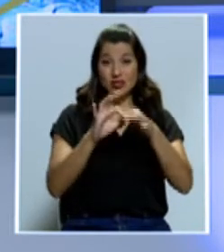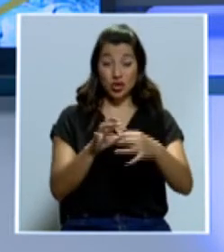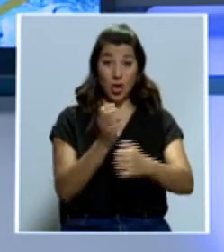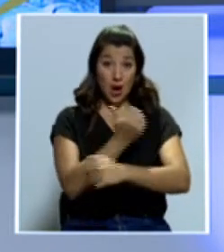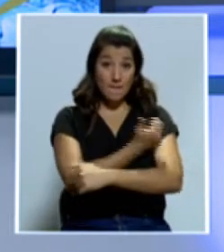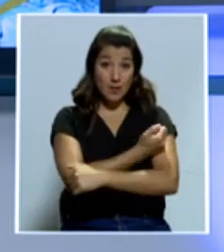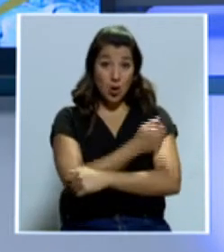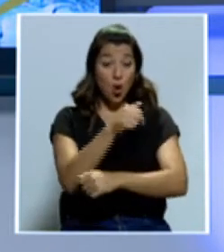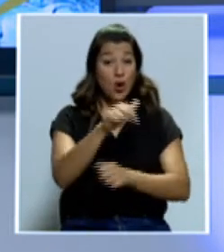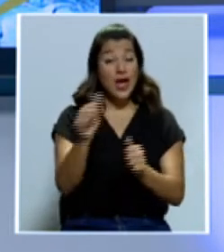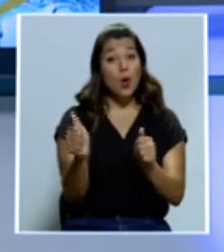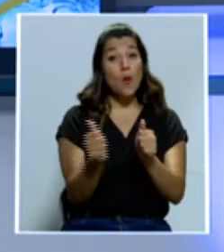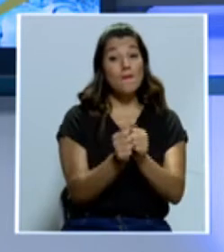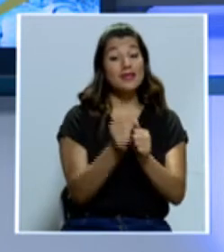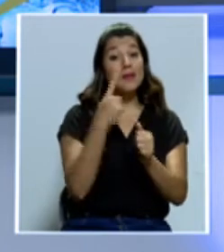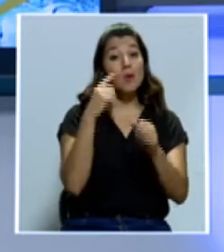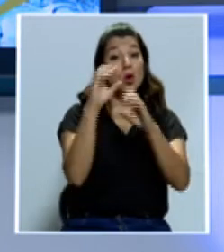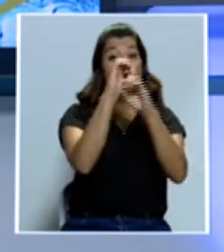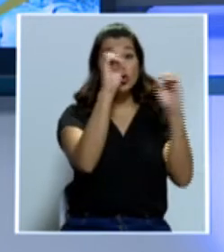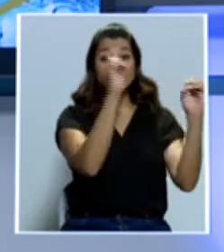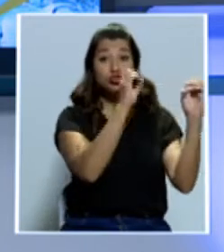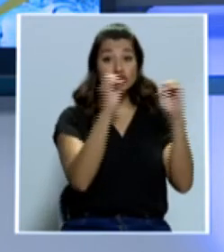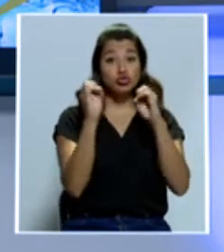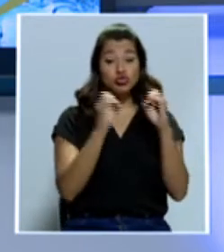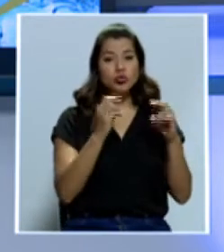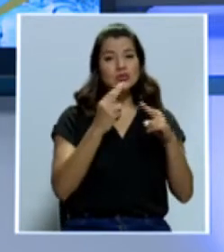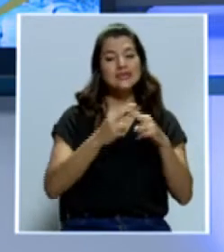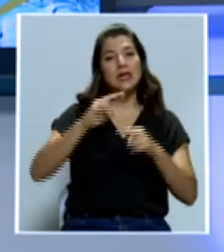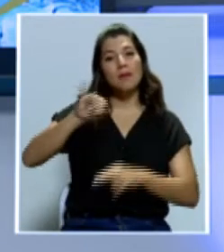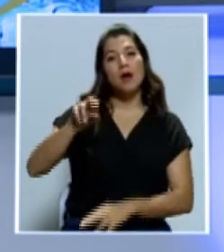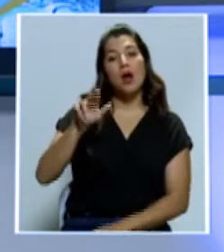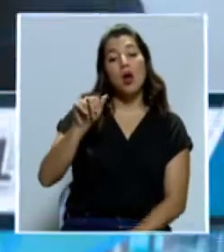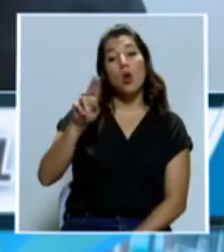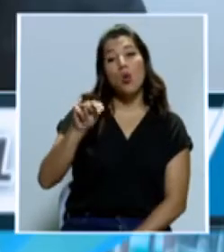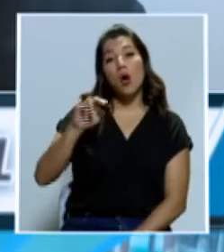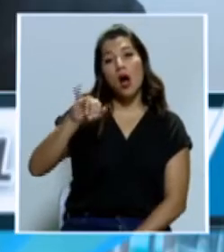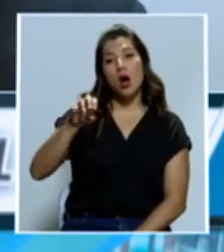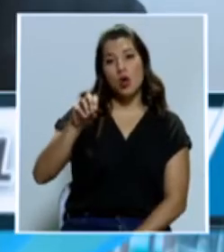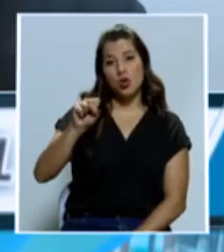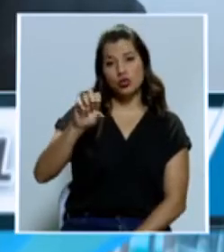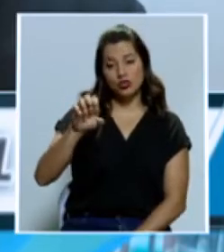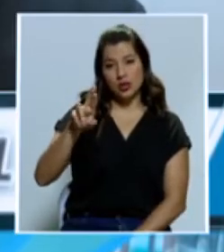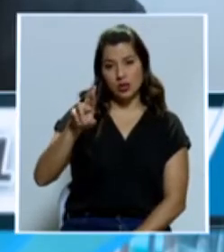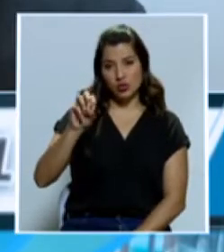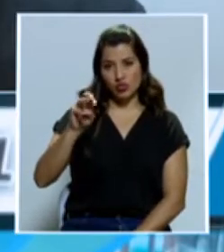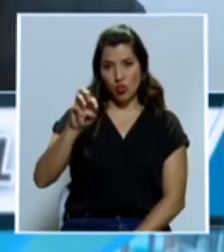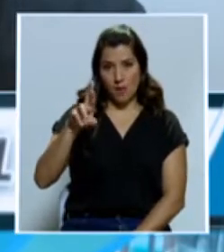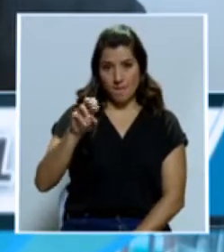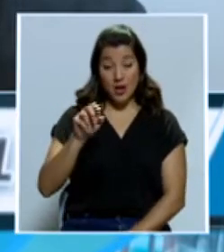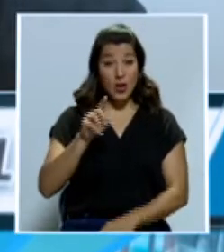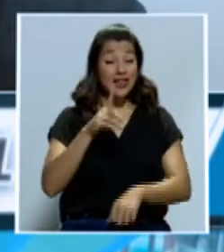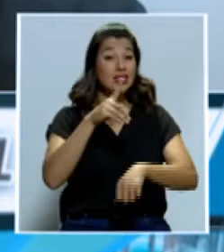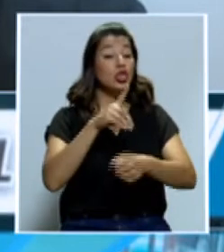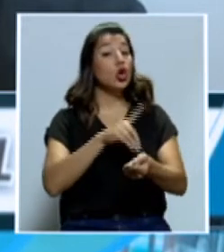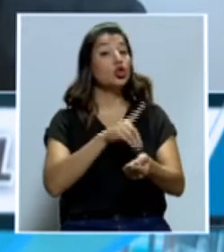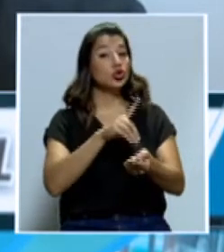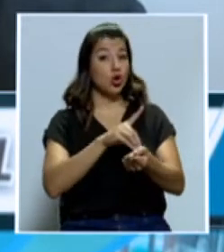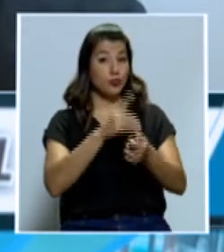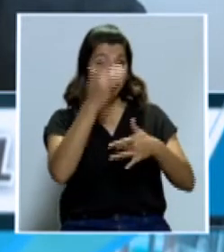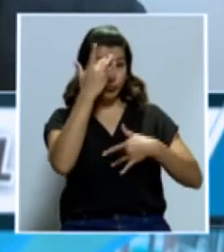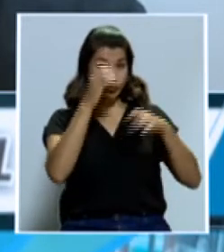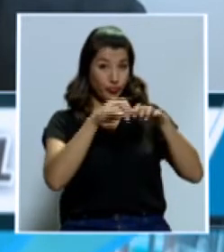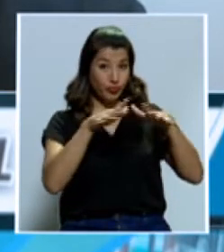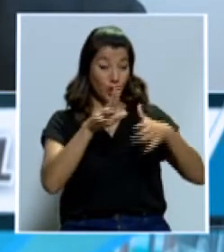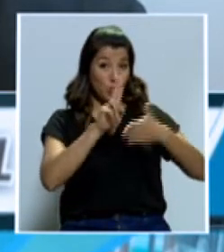nos acompaña vía Zoom Juan José Romero, quien es epidemiólogo de la Universidad Nacional. Muy buenas noches, don Juan José, gracias por